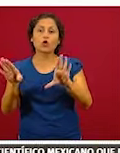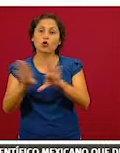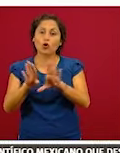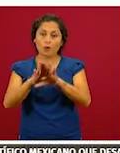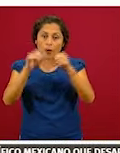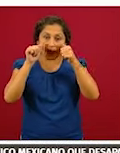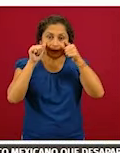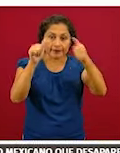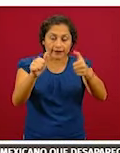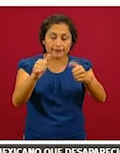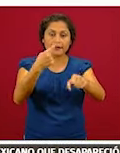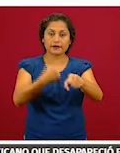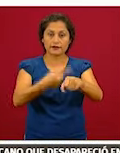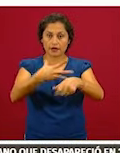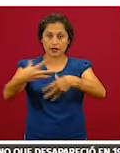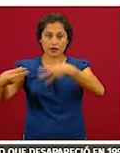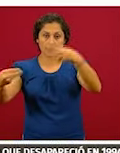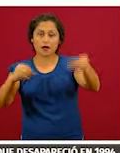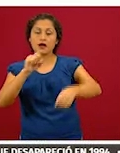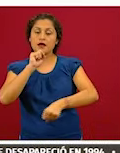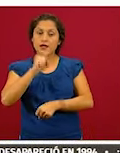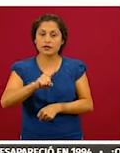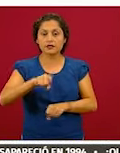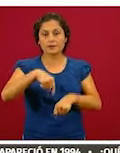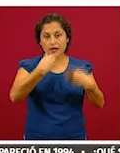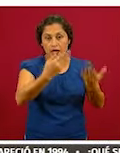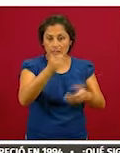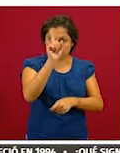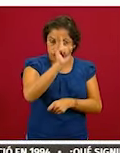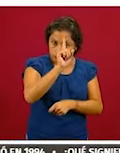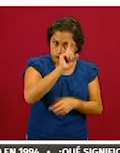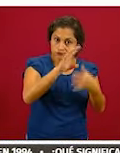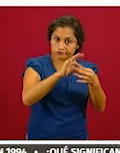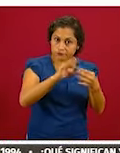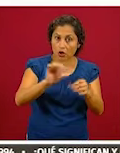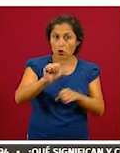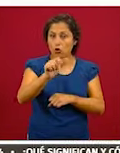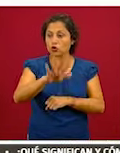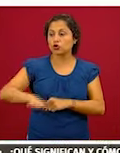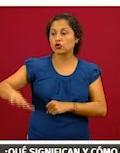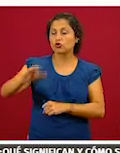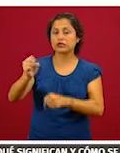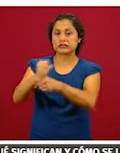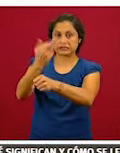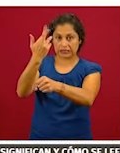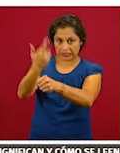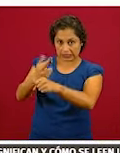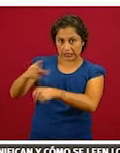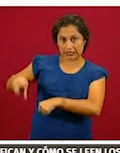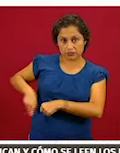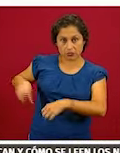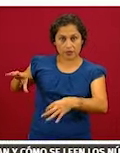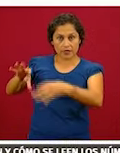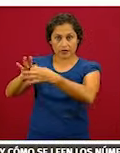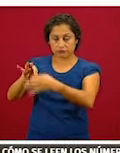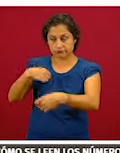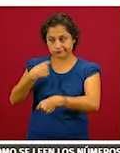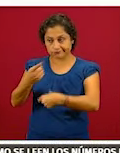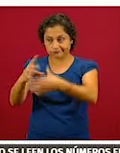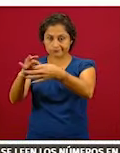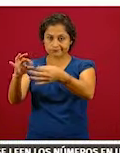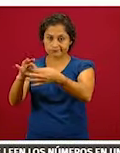intervenciones y lógicamente recomendaciones a otras dependencias del gobierno federal, como también a las